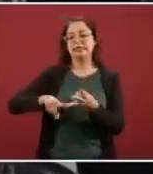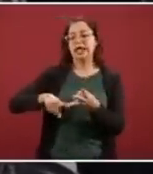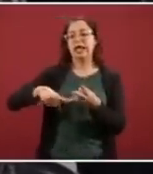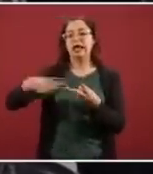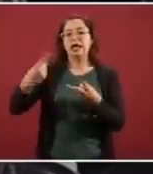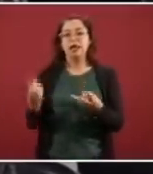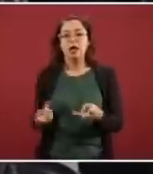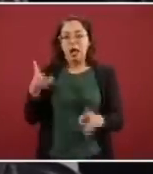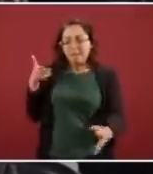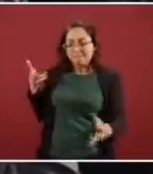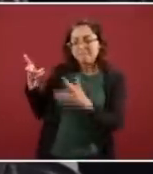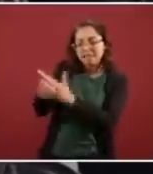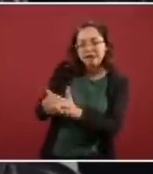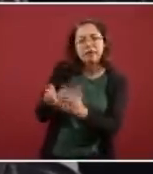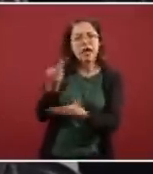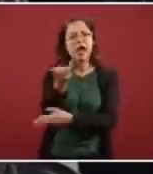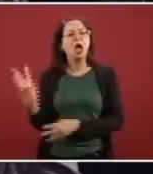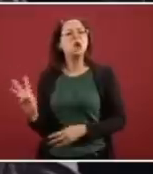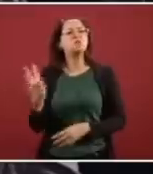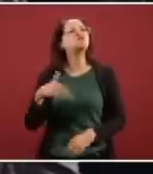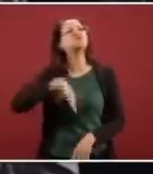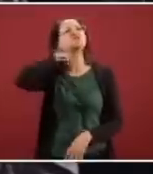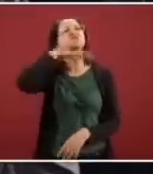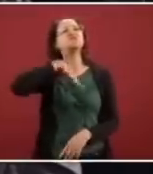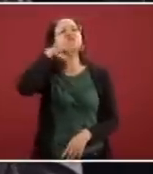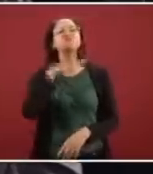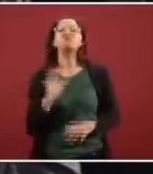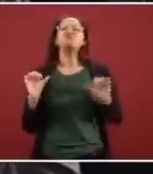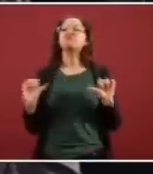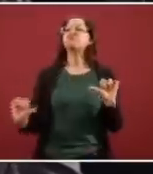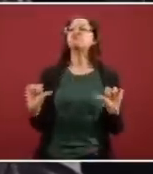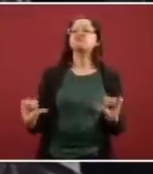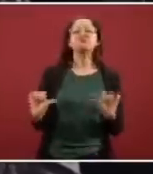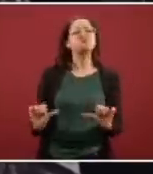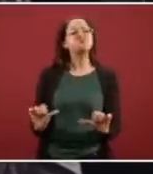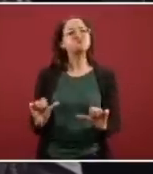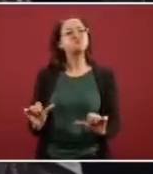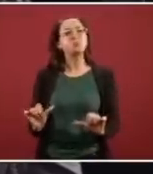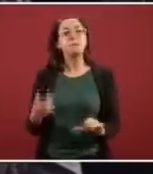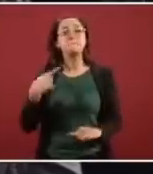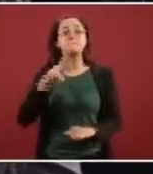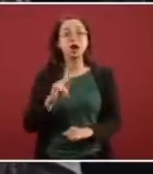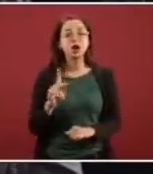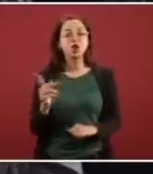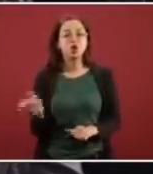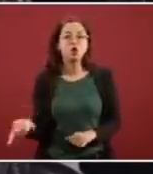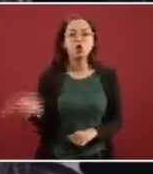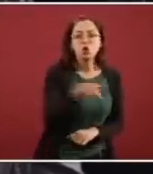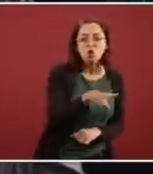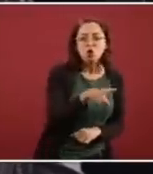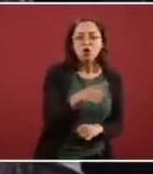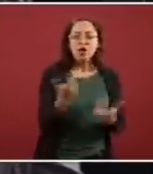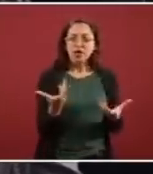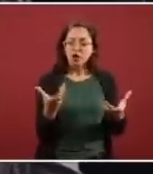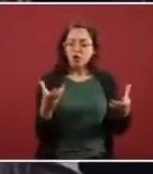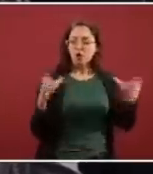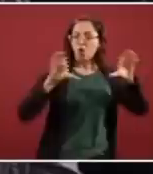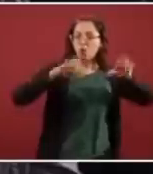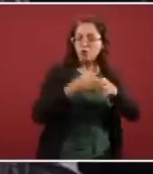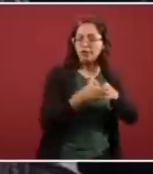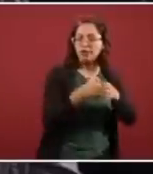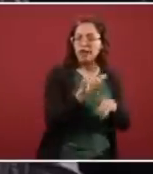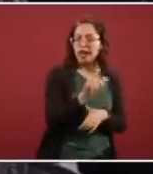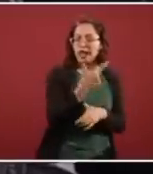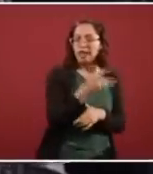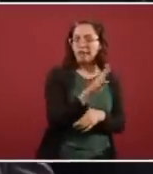Zapata como un asesino, ¿no les incomoda? ¿Les incomoda la representación de Zapata como un integrante de la comunidad de